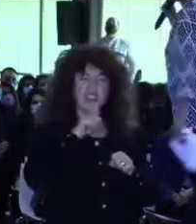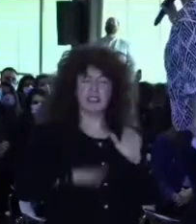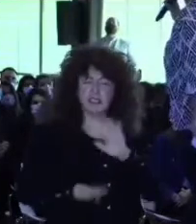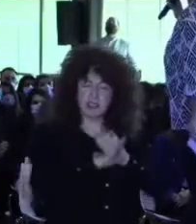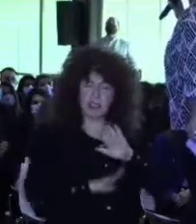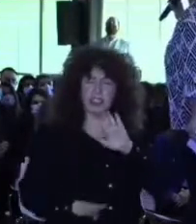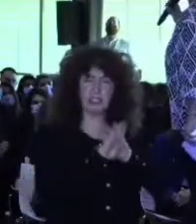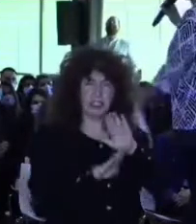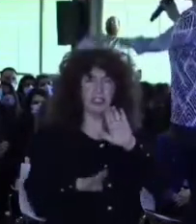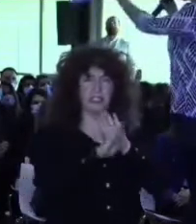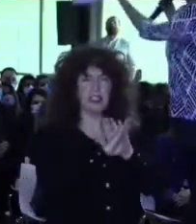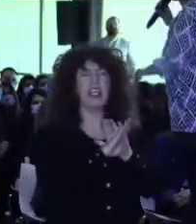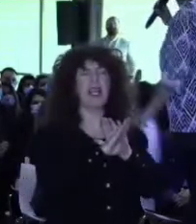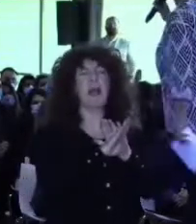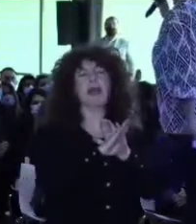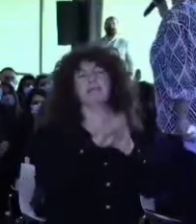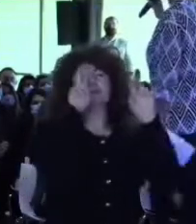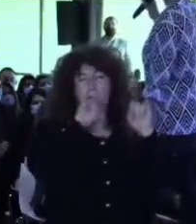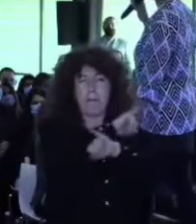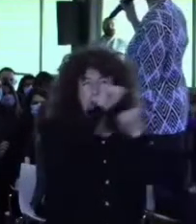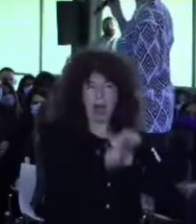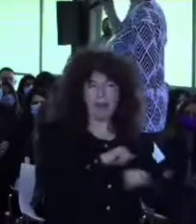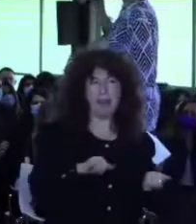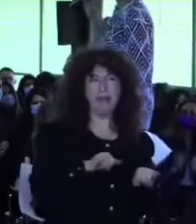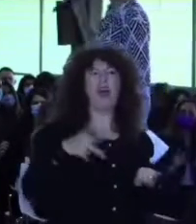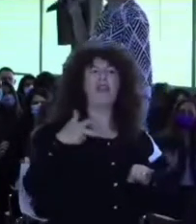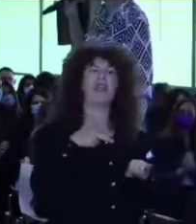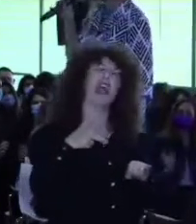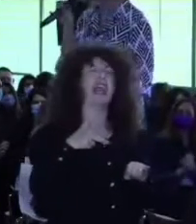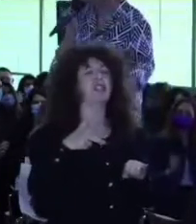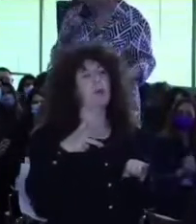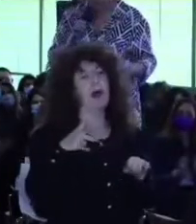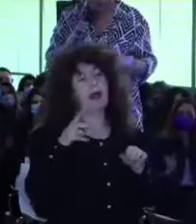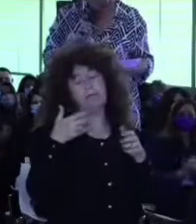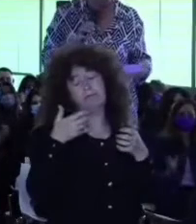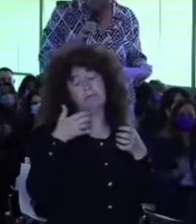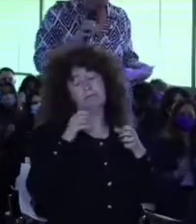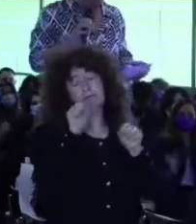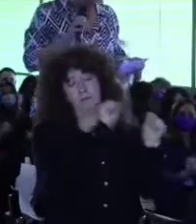defendiendo desde el pacifismo el derecho a autodeterminación del pueblo saharaui.